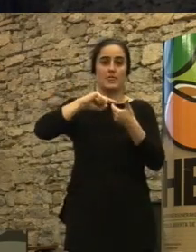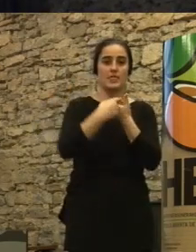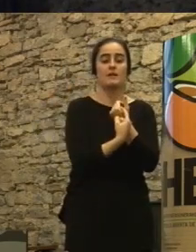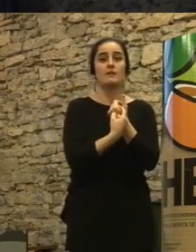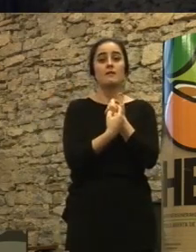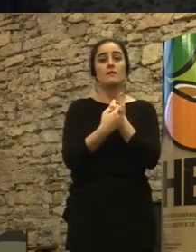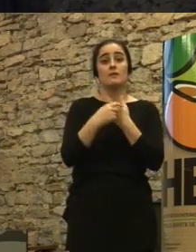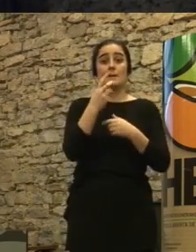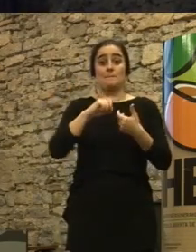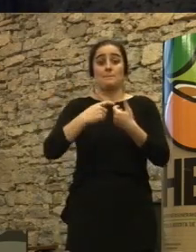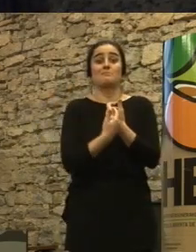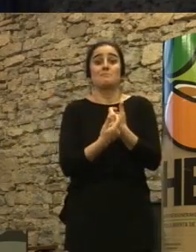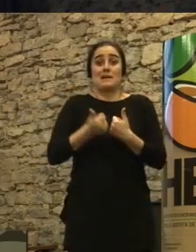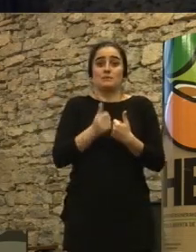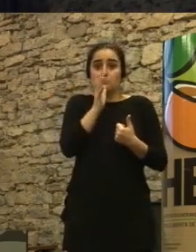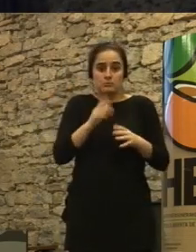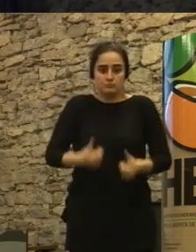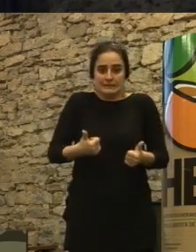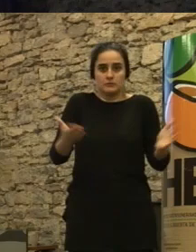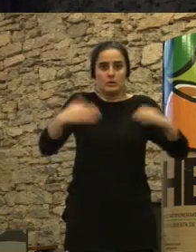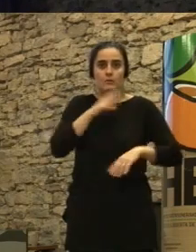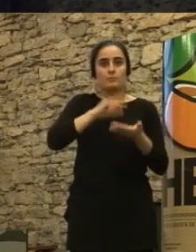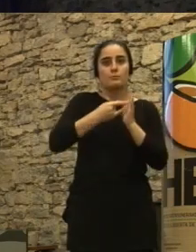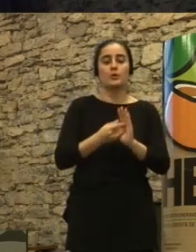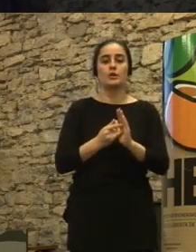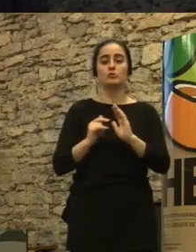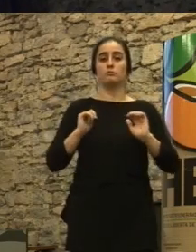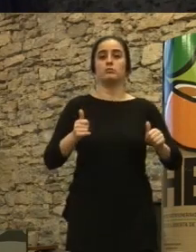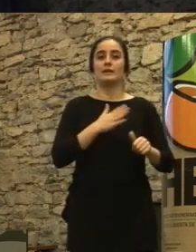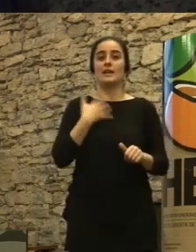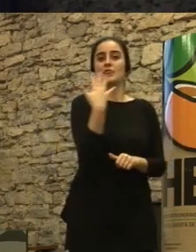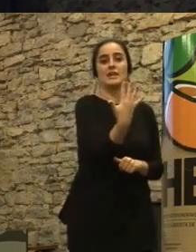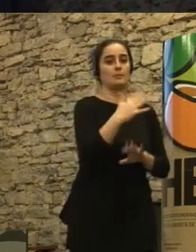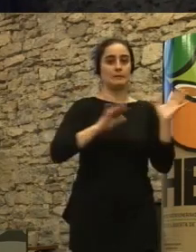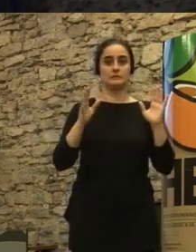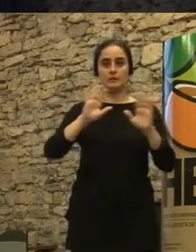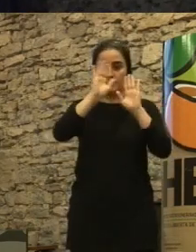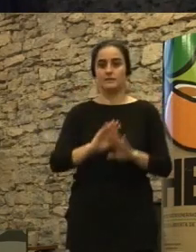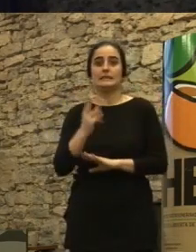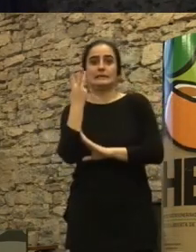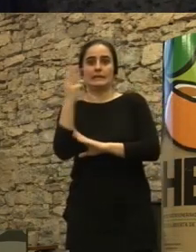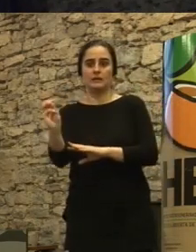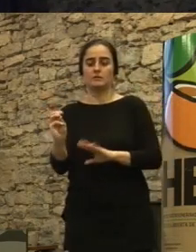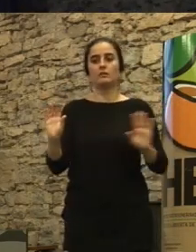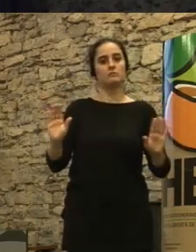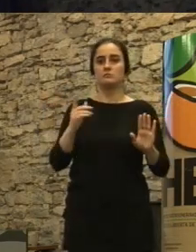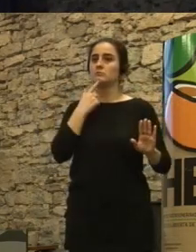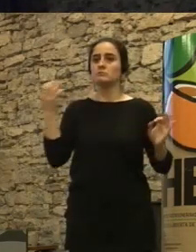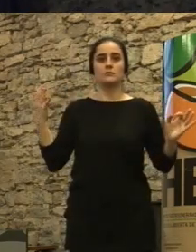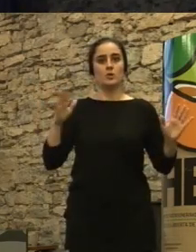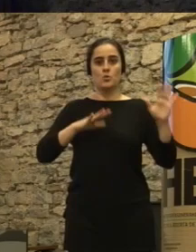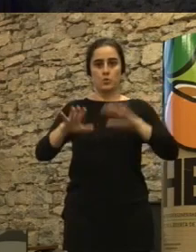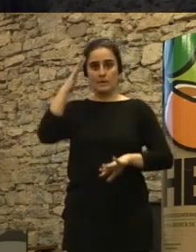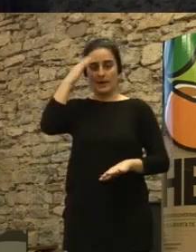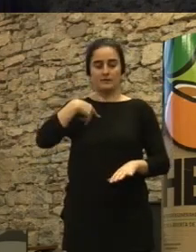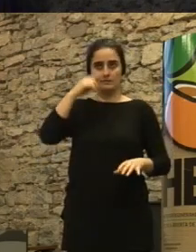se apuntaban más, pero yo no podía más, porque mi proyecto inicial era para conseguir cinco comunidades, ¿no? Uh-huh. Sí, y cuando eran 30, pues imagínate cómo estaba